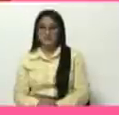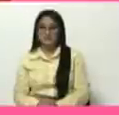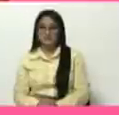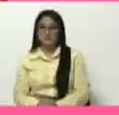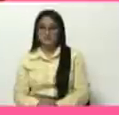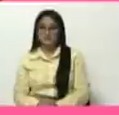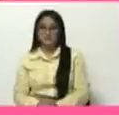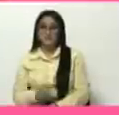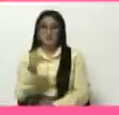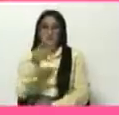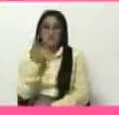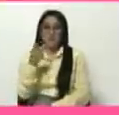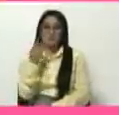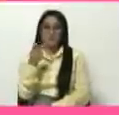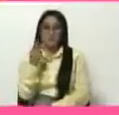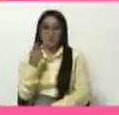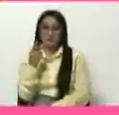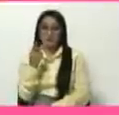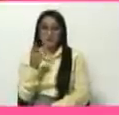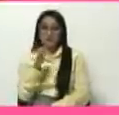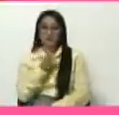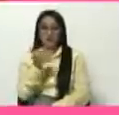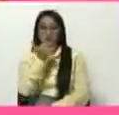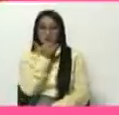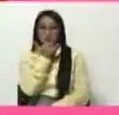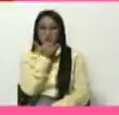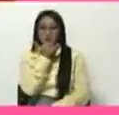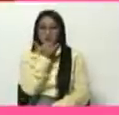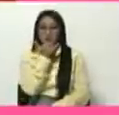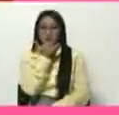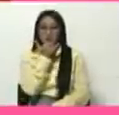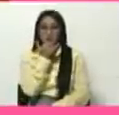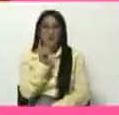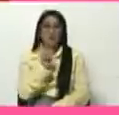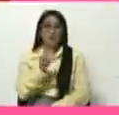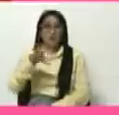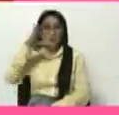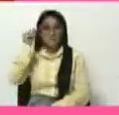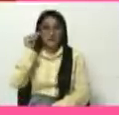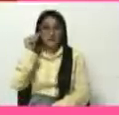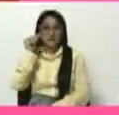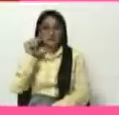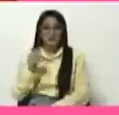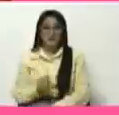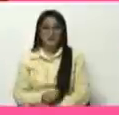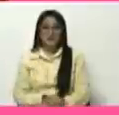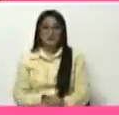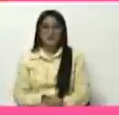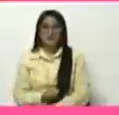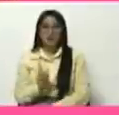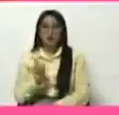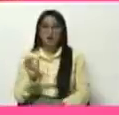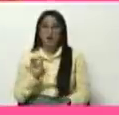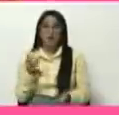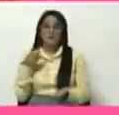En política, en la política de los errores, o se aprenden o se